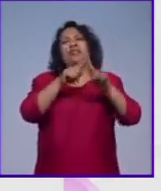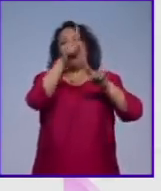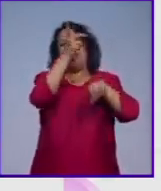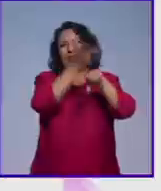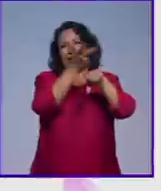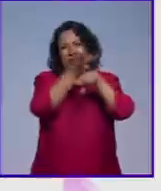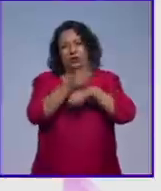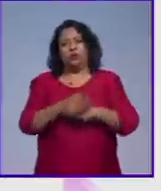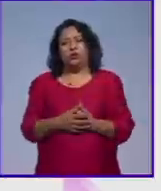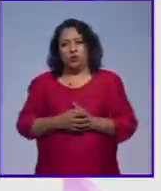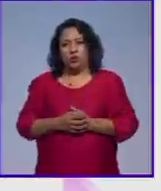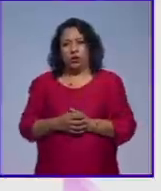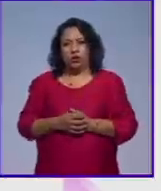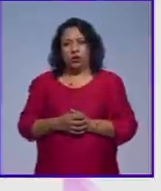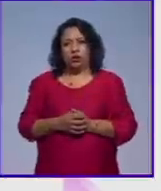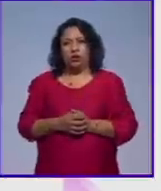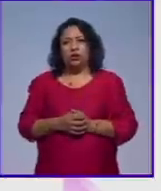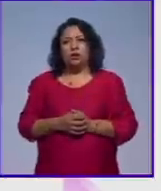Unidos.